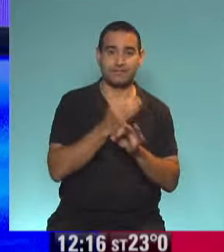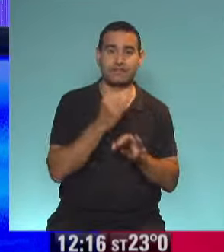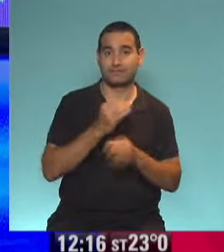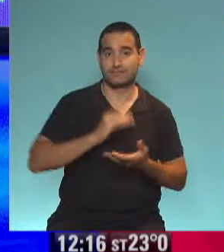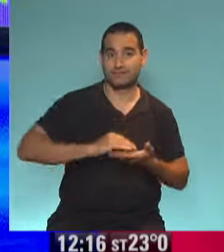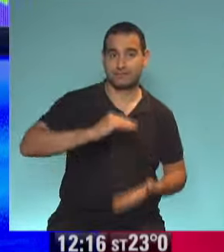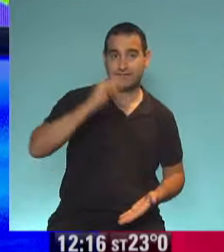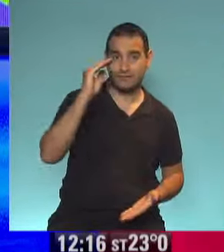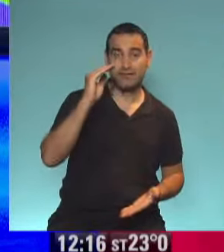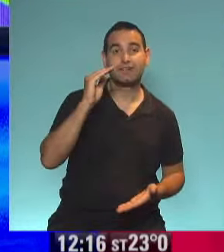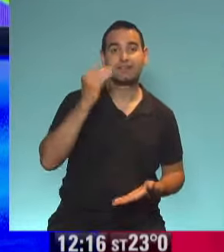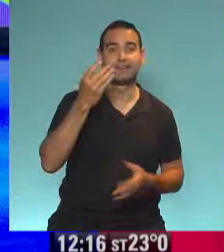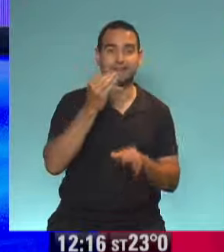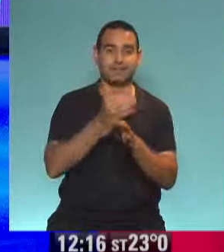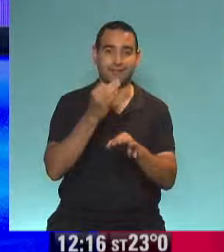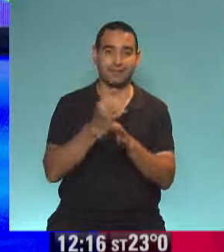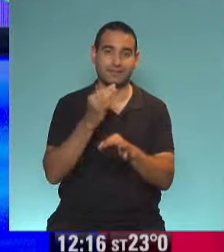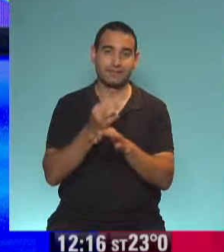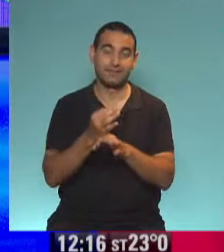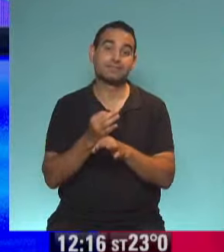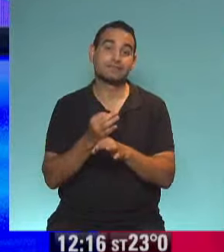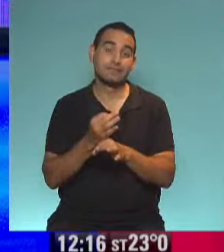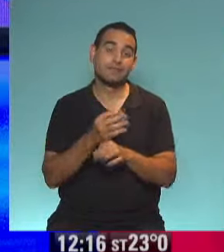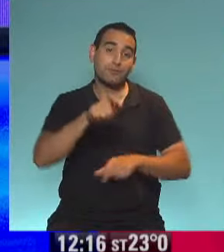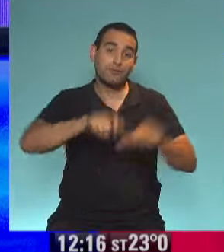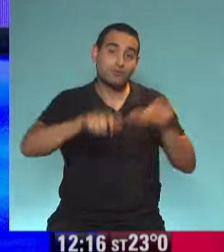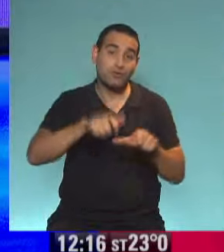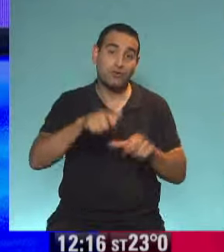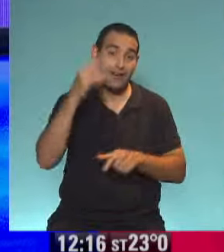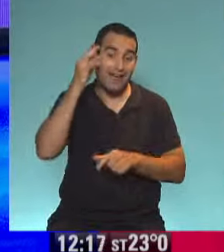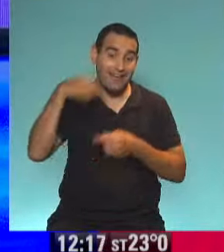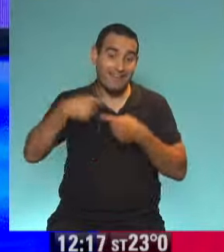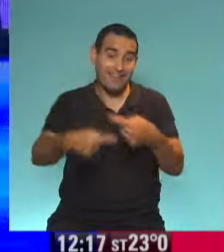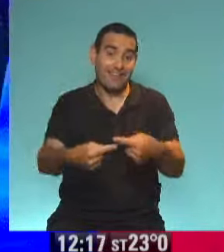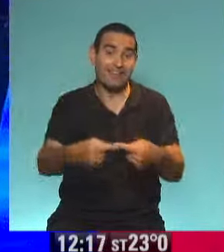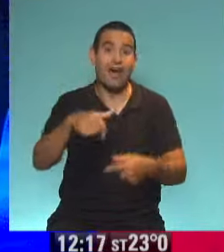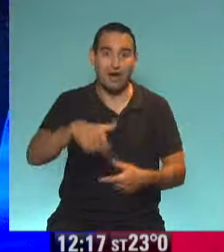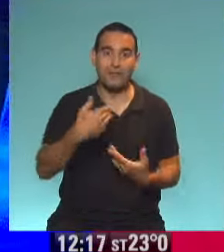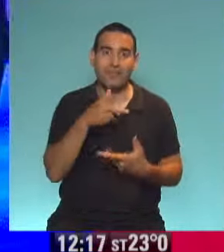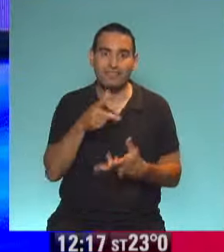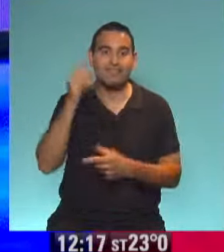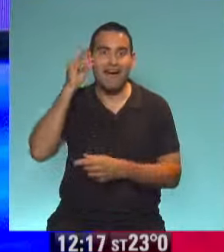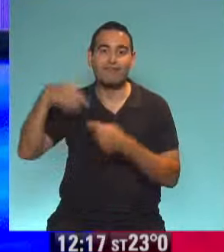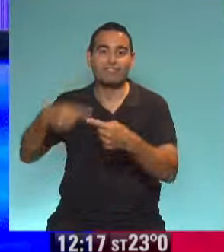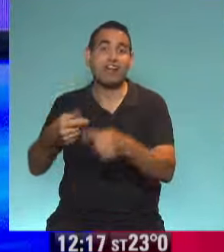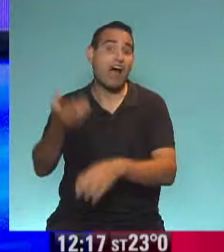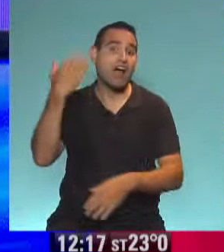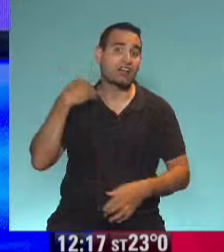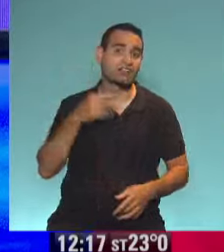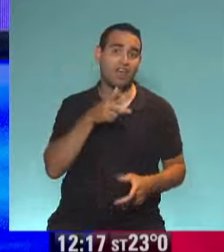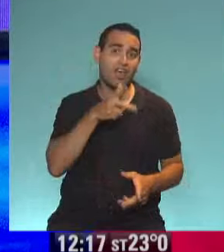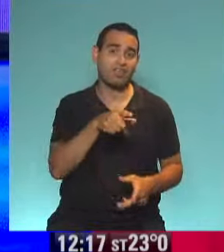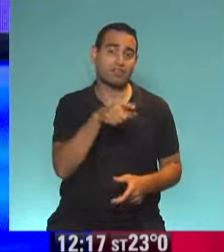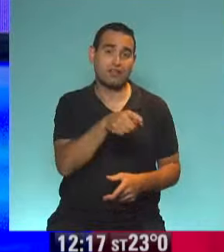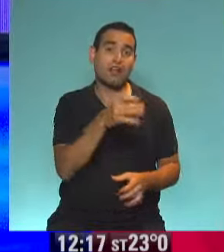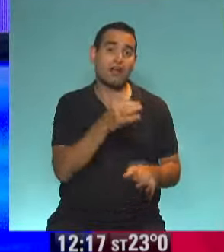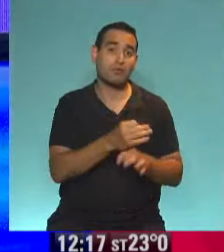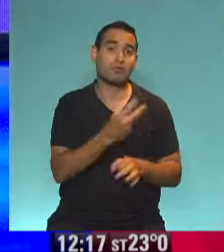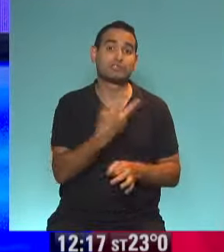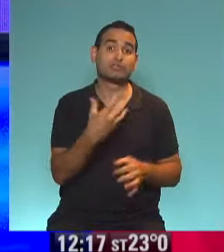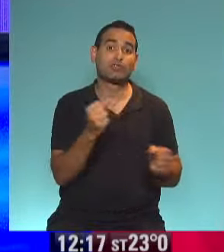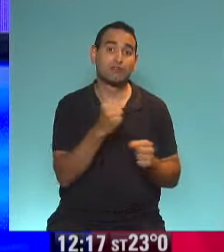y ahí en el acto escolar, entonces a las personas afrodescendientes, que ahora puedo llamarlas así, en ese momento, era en el acto escolar del 25 de